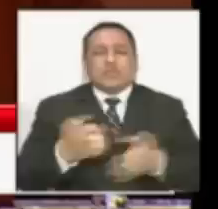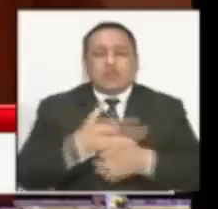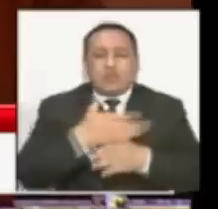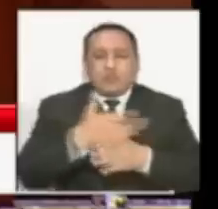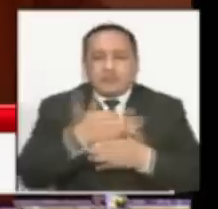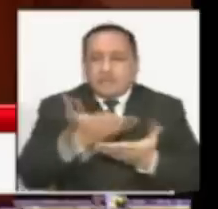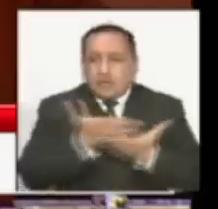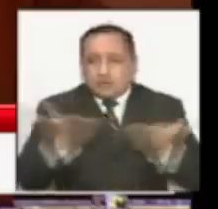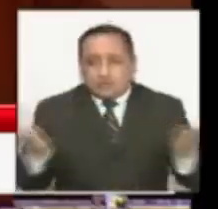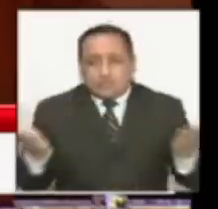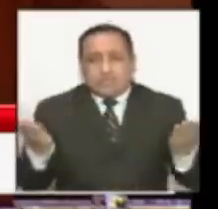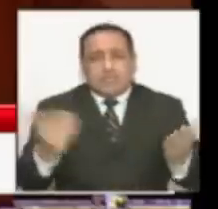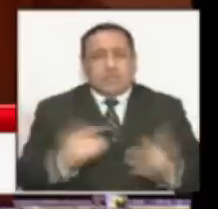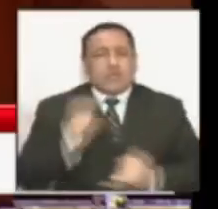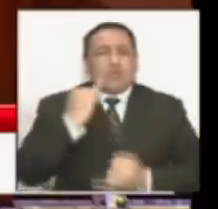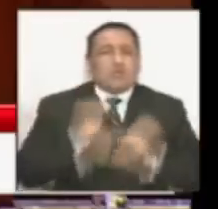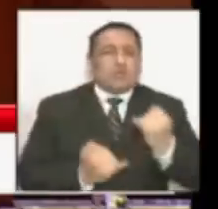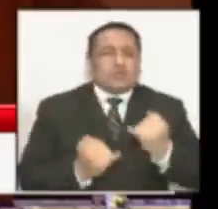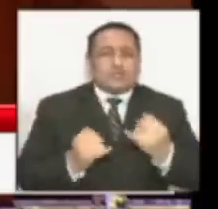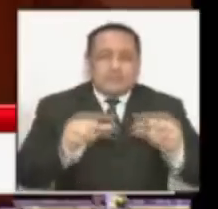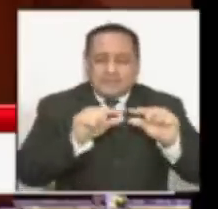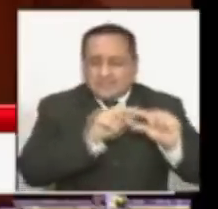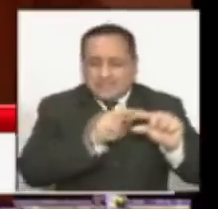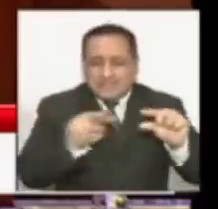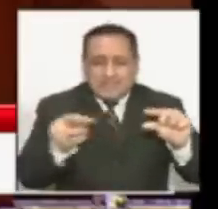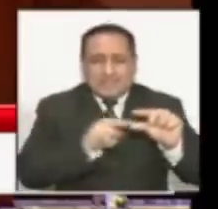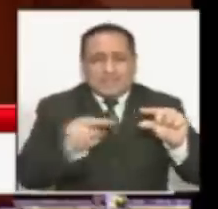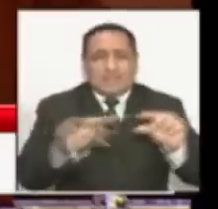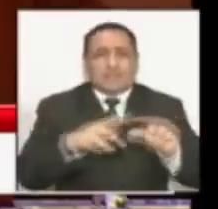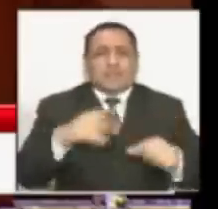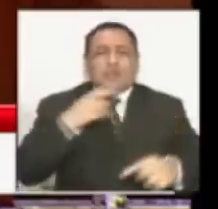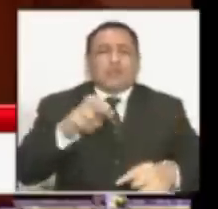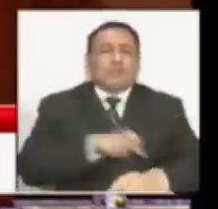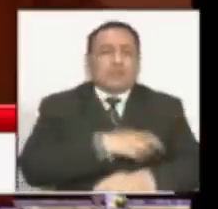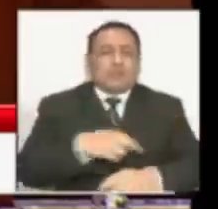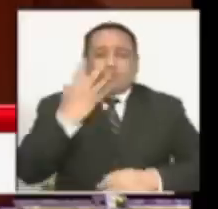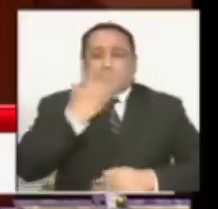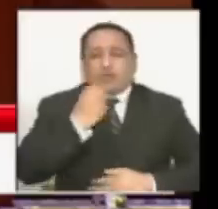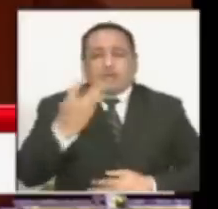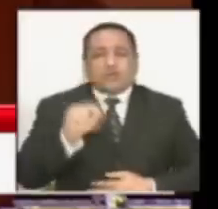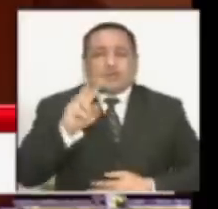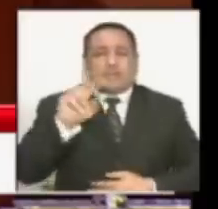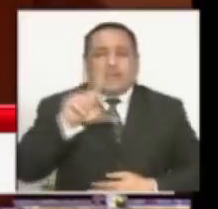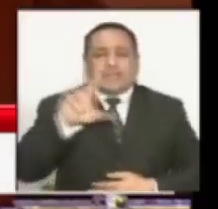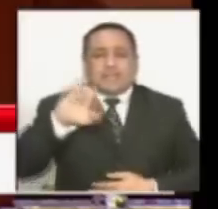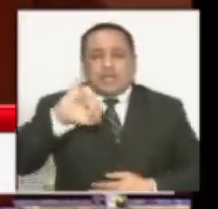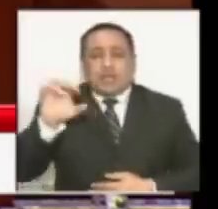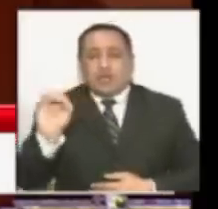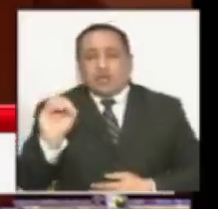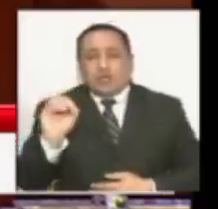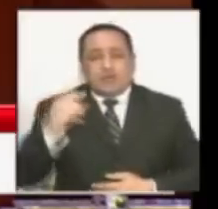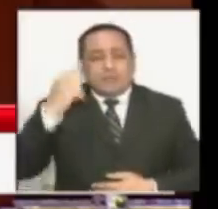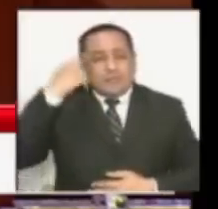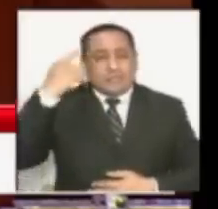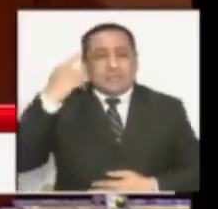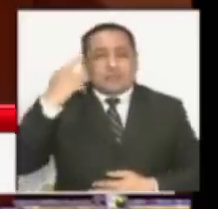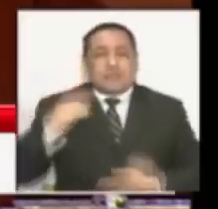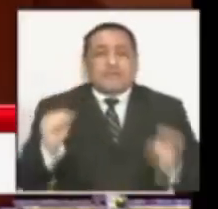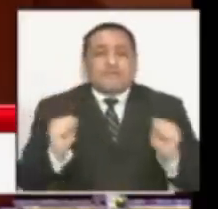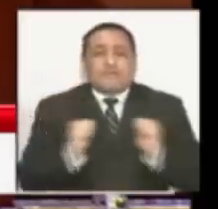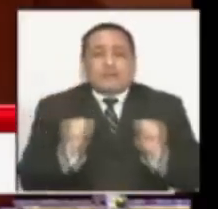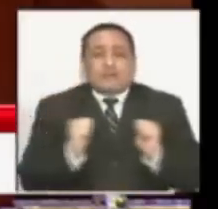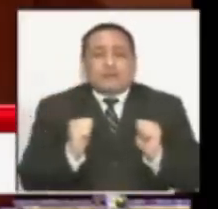con ustedes las últimas líneas de mi poema favorito de César Vallejo. Considerando en